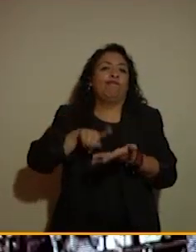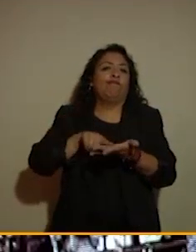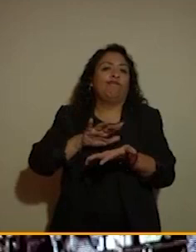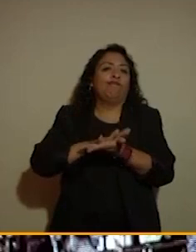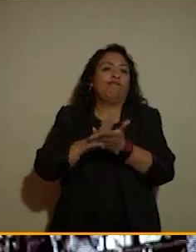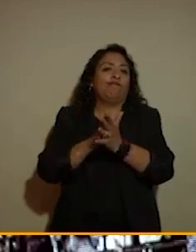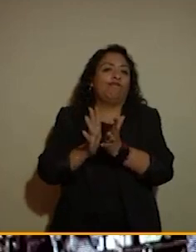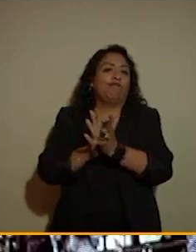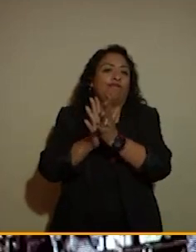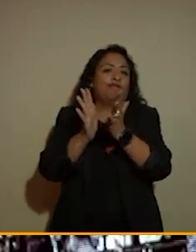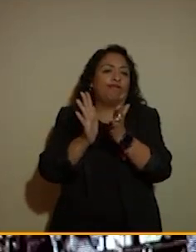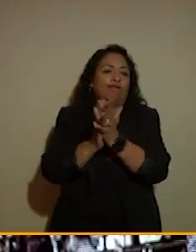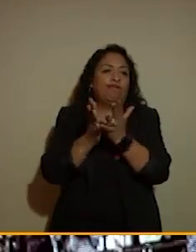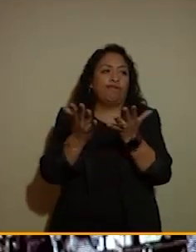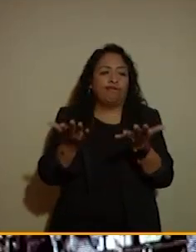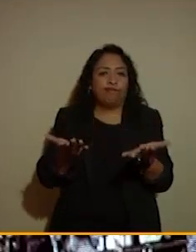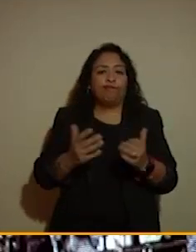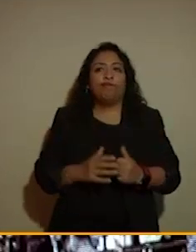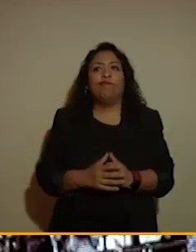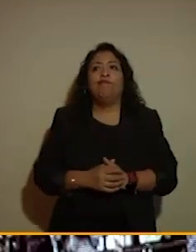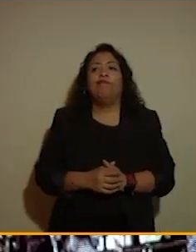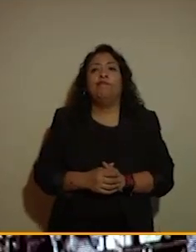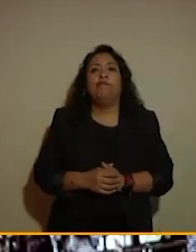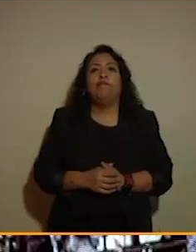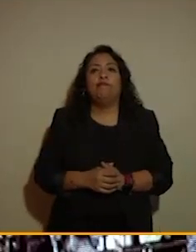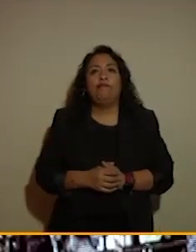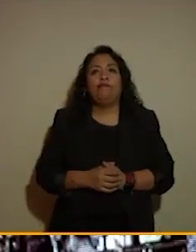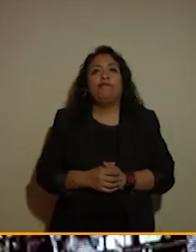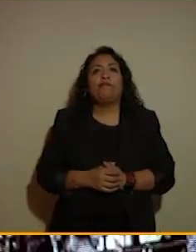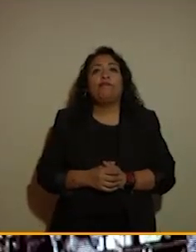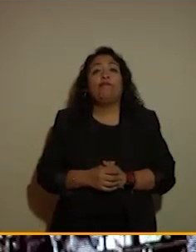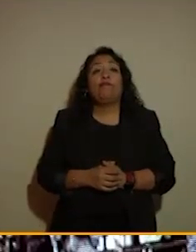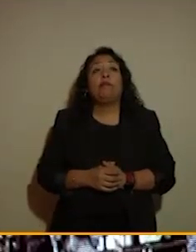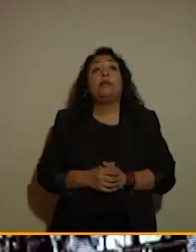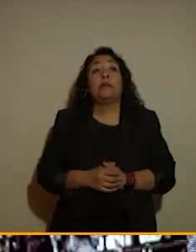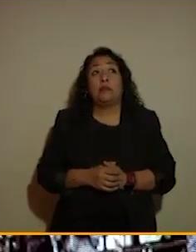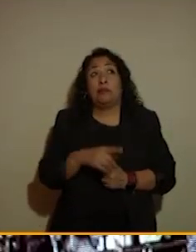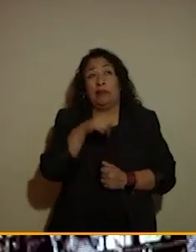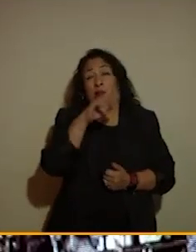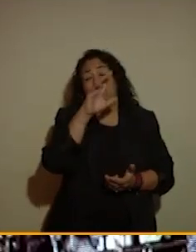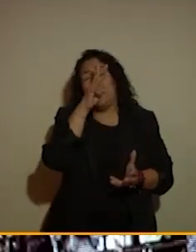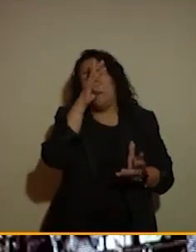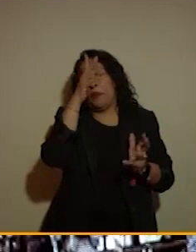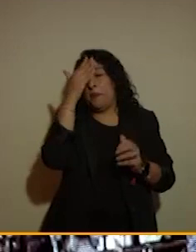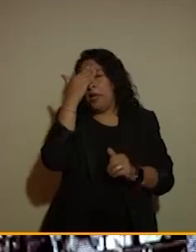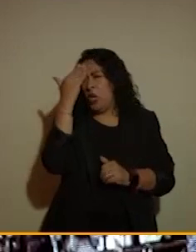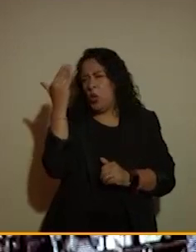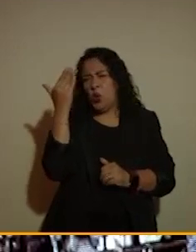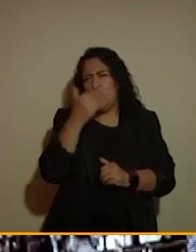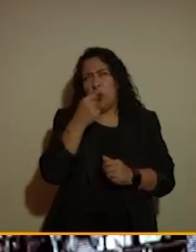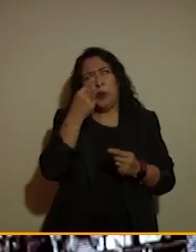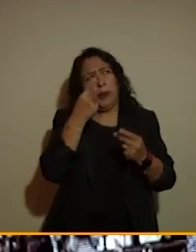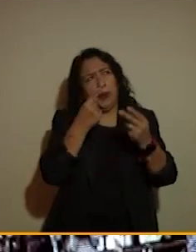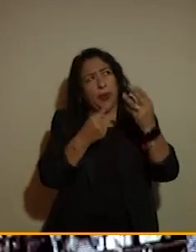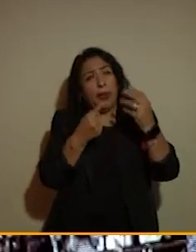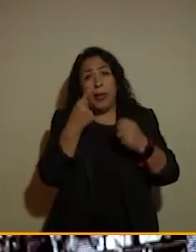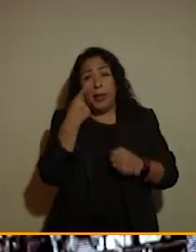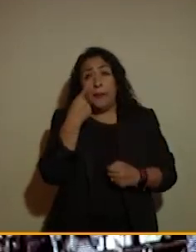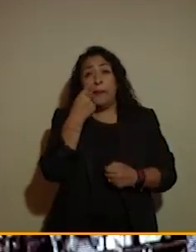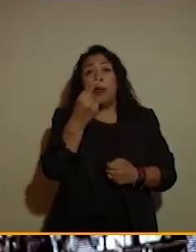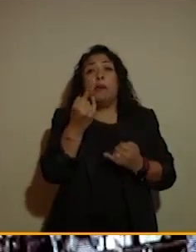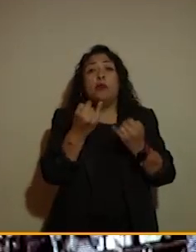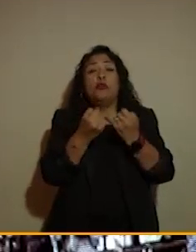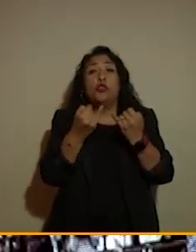involucradas. Entonces, ahí, pues, además de que son tragedias, vimos que